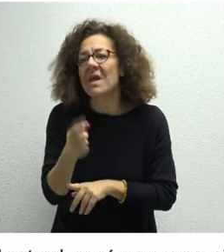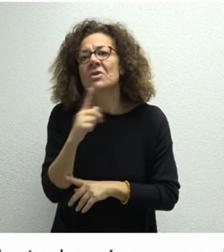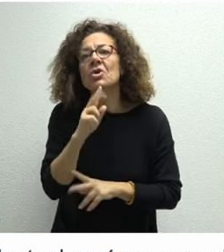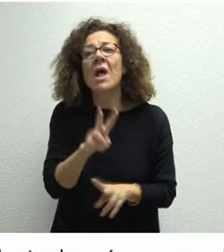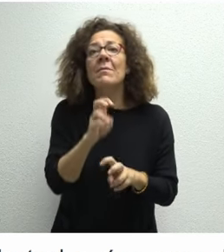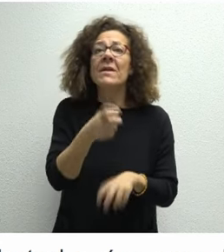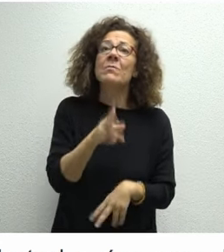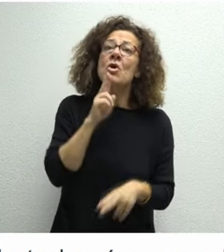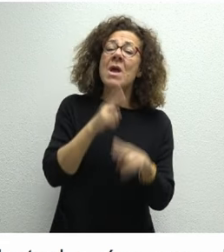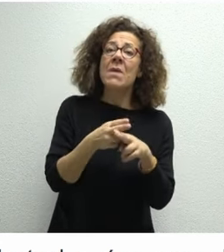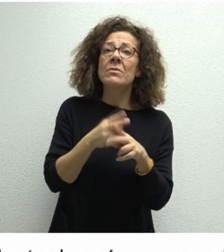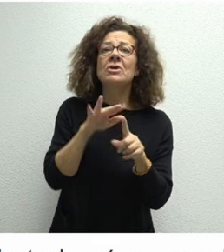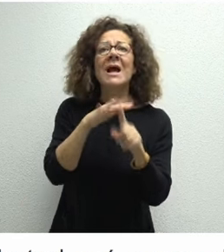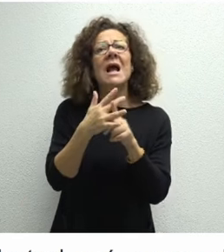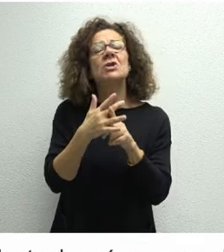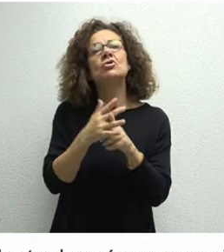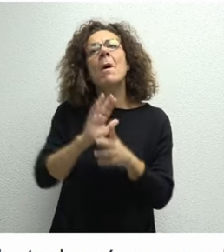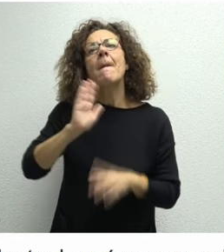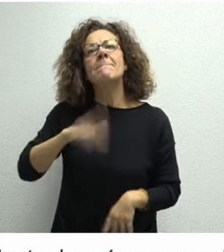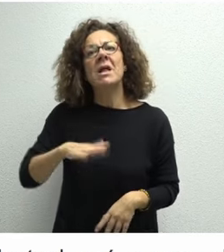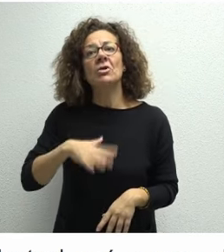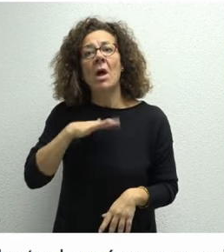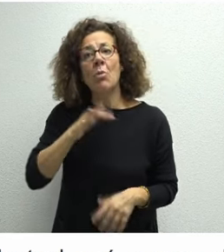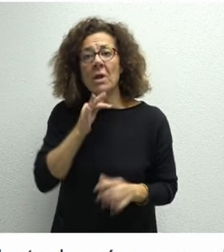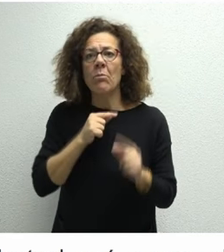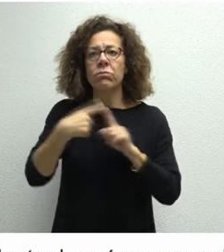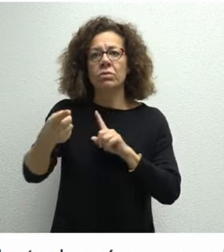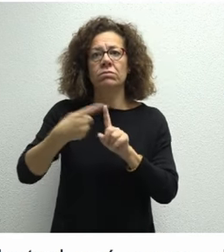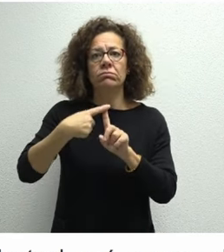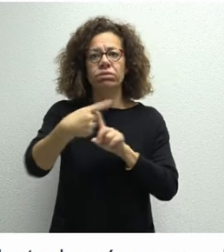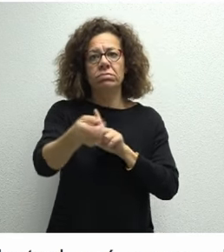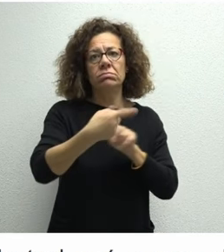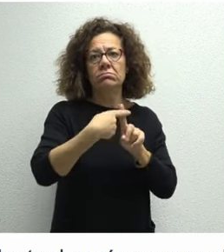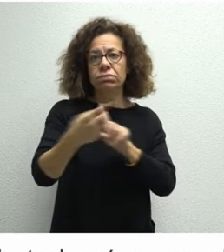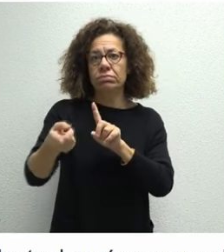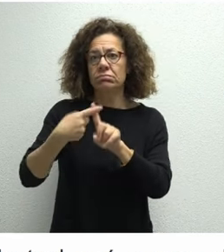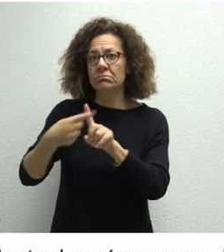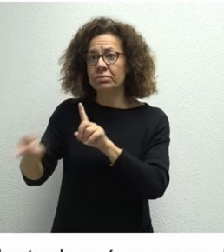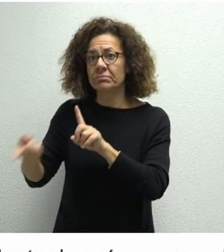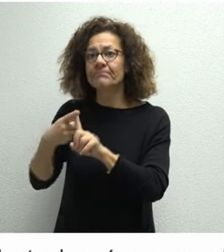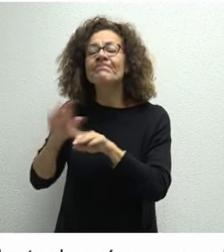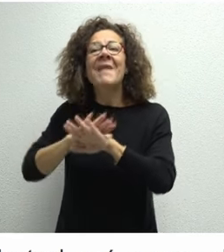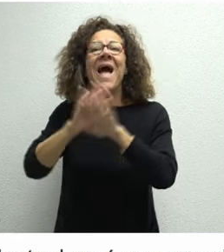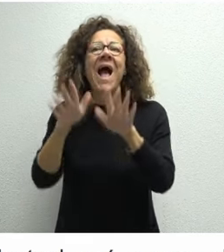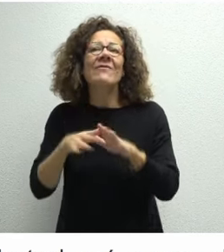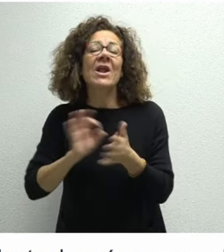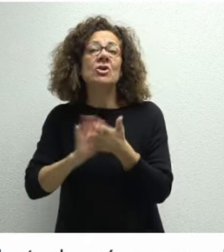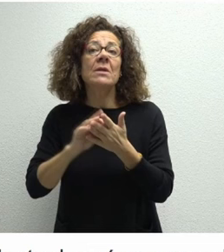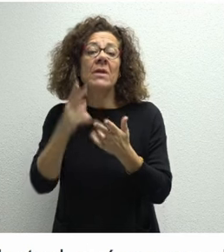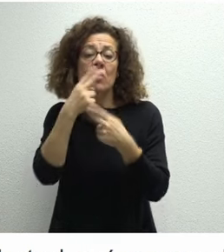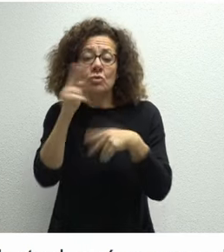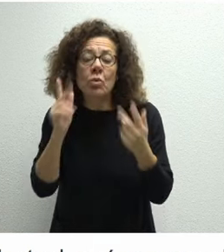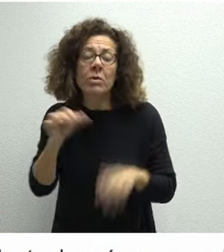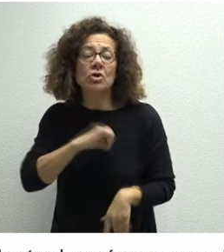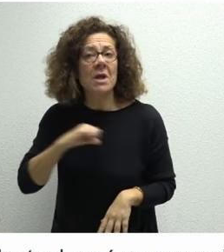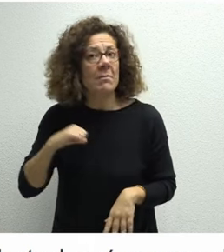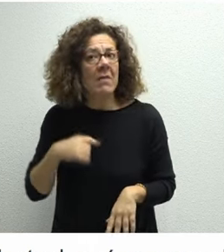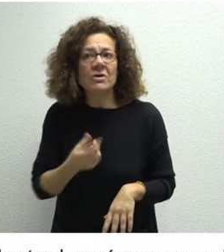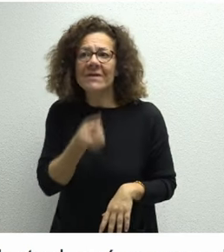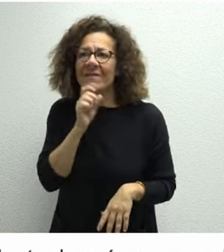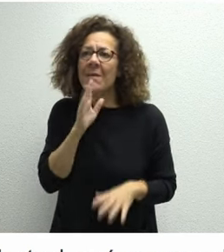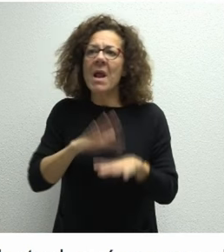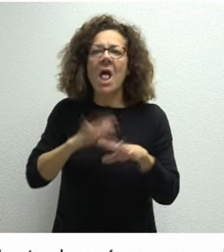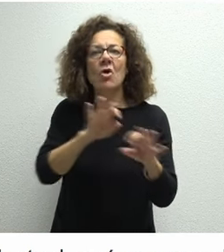principio cuando empezamos casos pelotas allí no porque van votando de un lado para otro no al final los servicios públicos y privados tienen dificultades para la